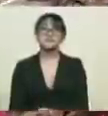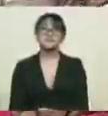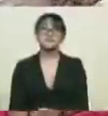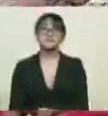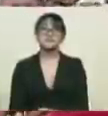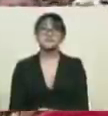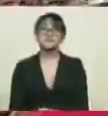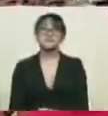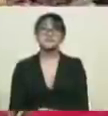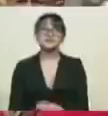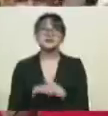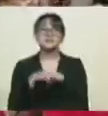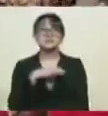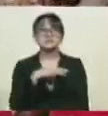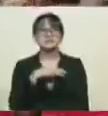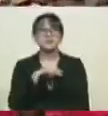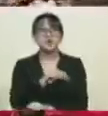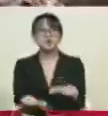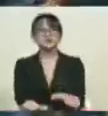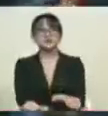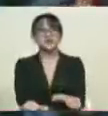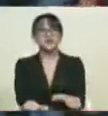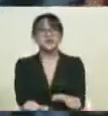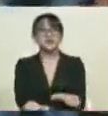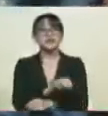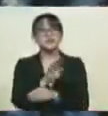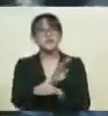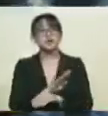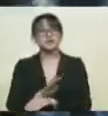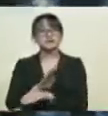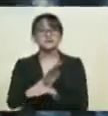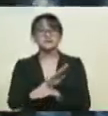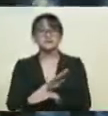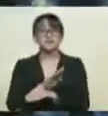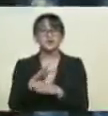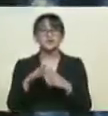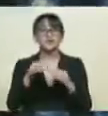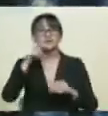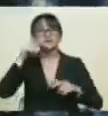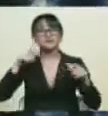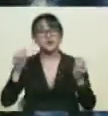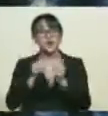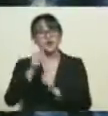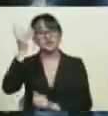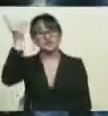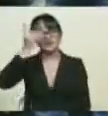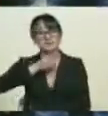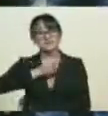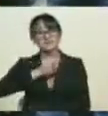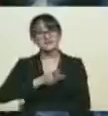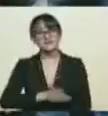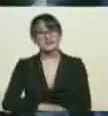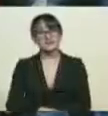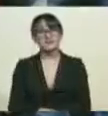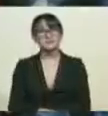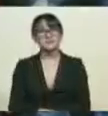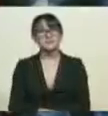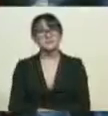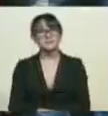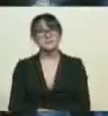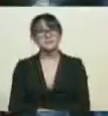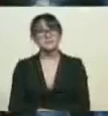La misión José Gregorio Hernández y la protección a todas las personas con alguna discapacidad.